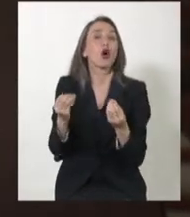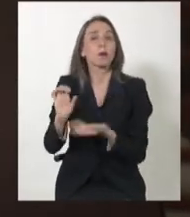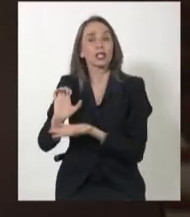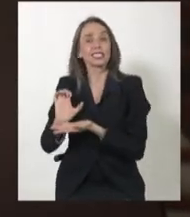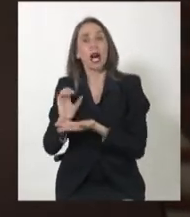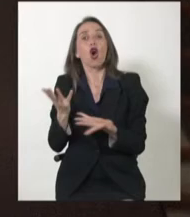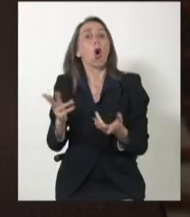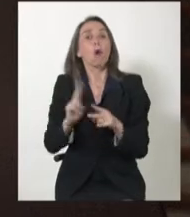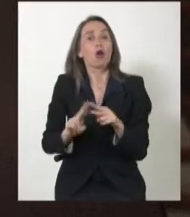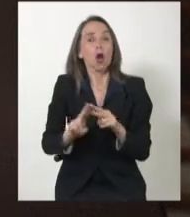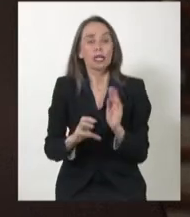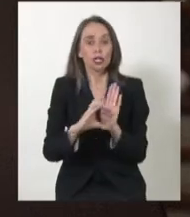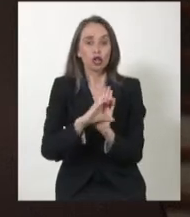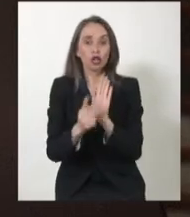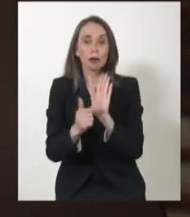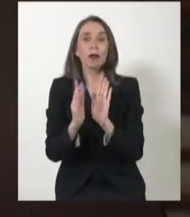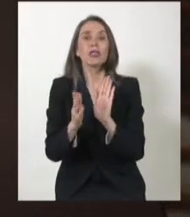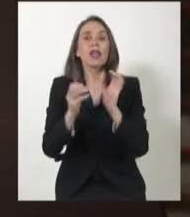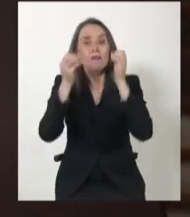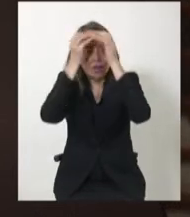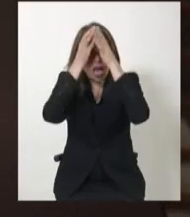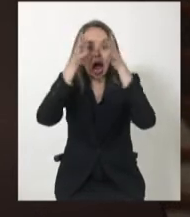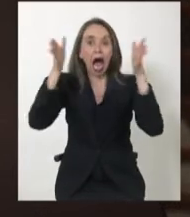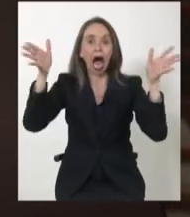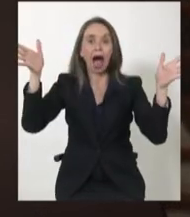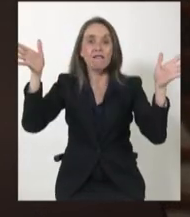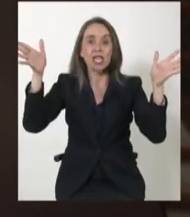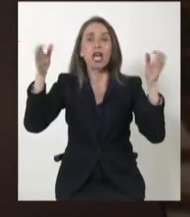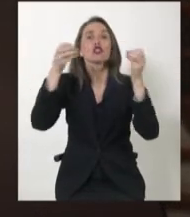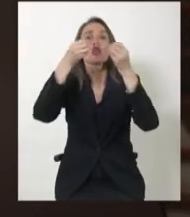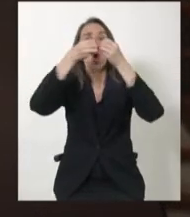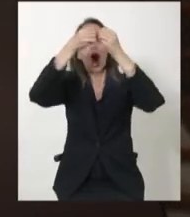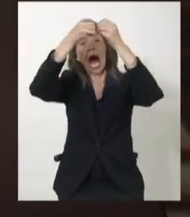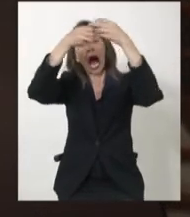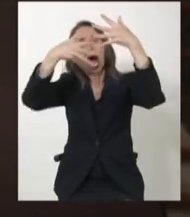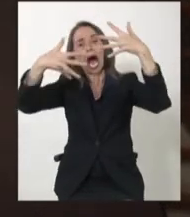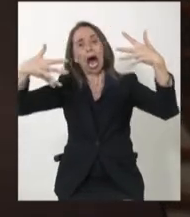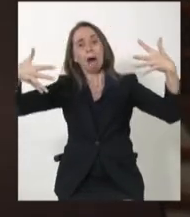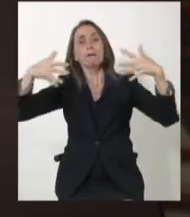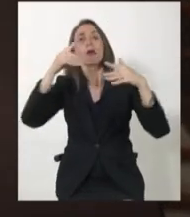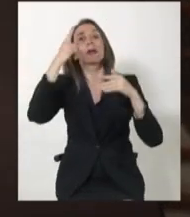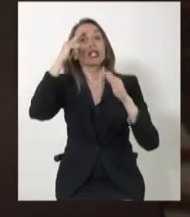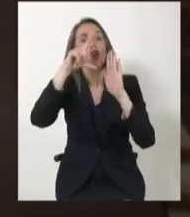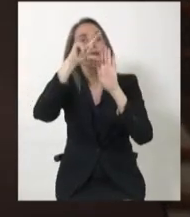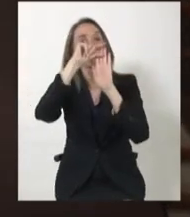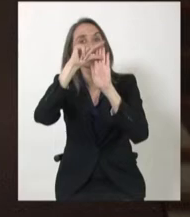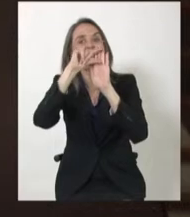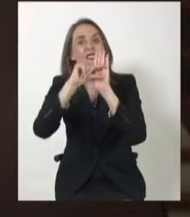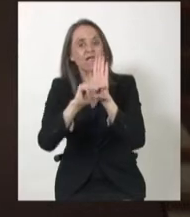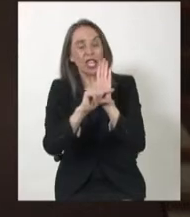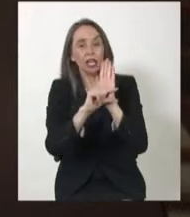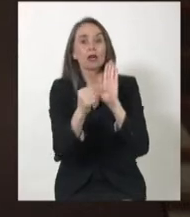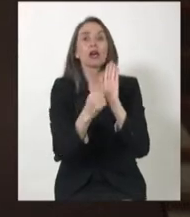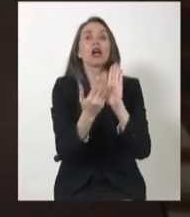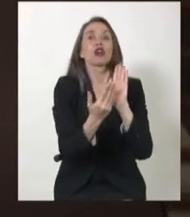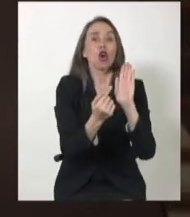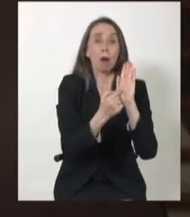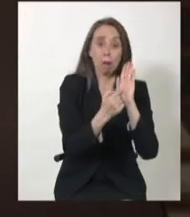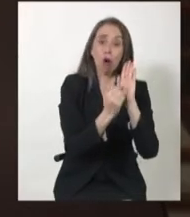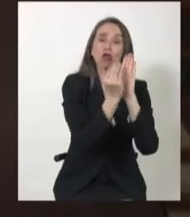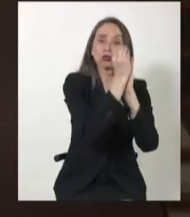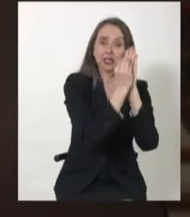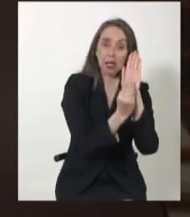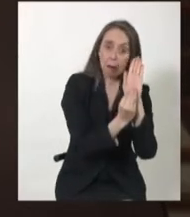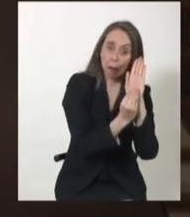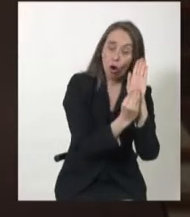o sea, la Constitución tiene que ser amplia, abierta y breve, porque la forma como lo va a hacer tiene que dar espacio, ya